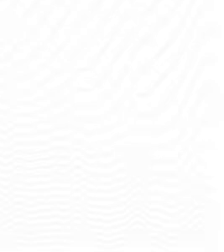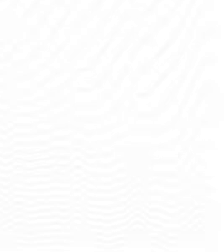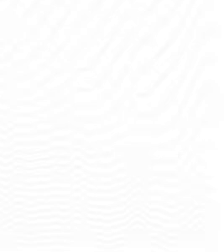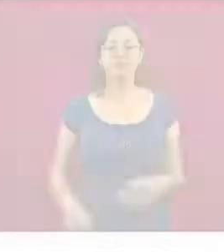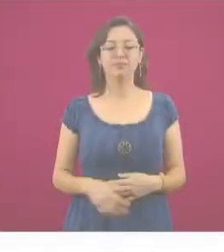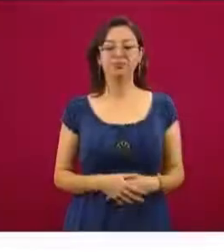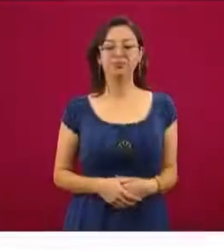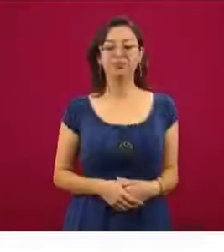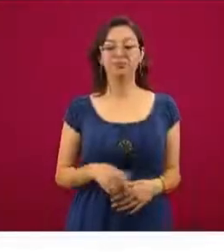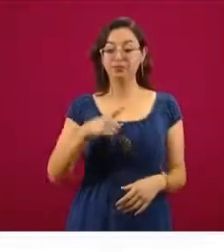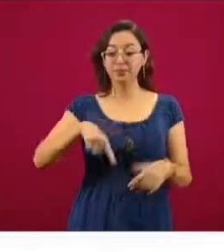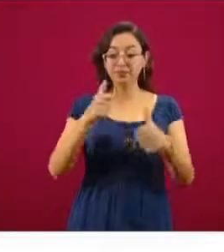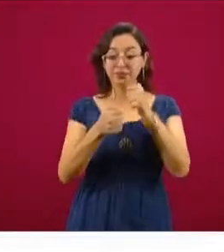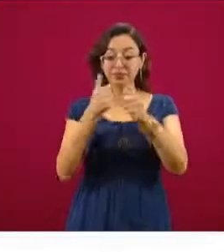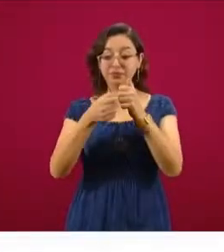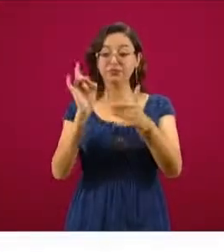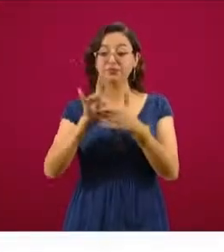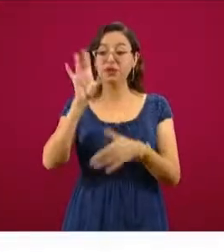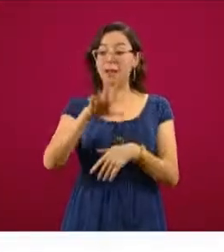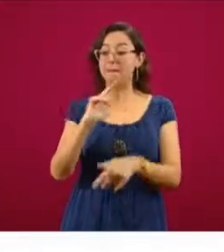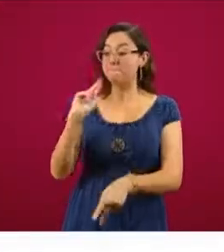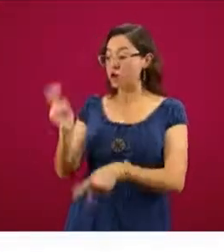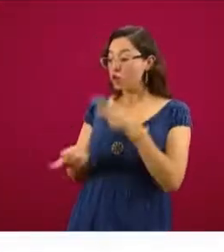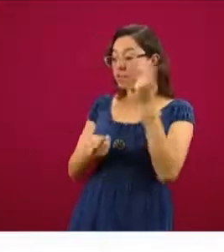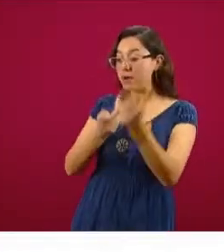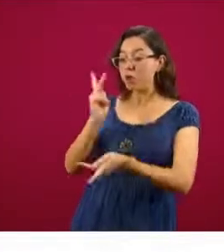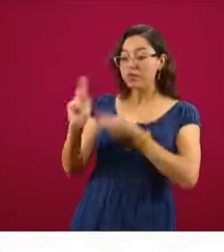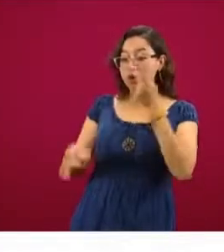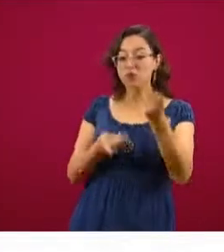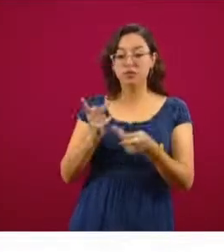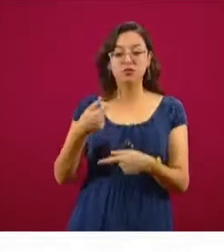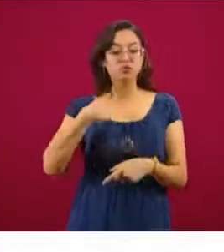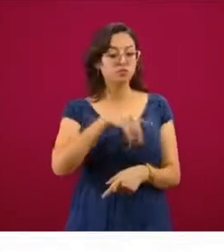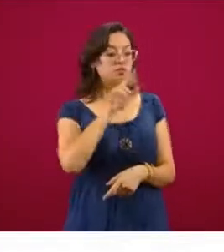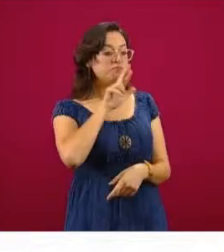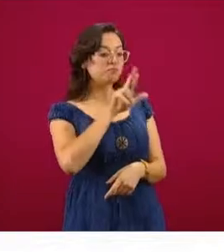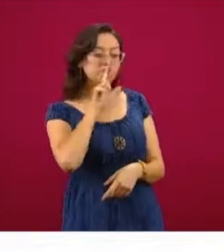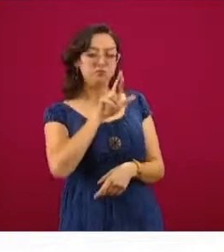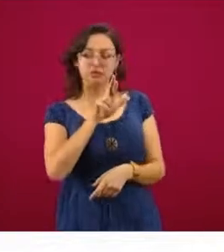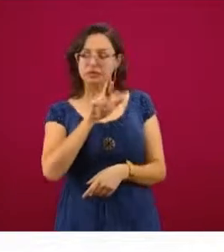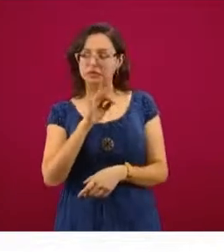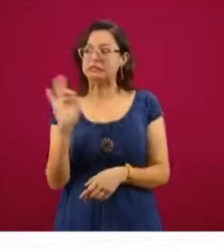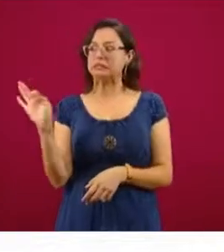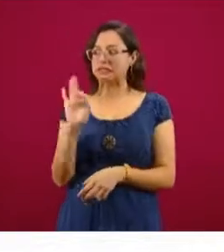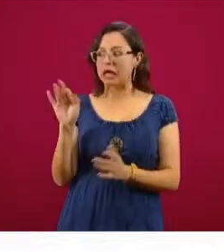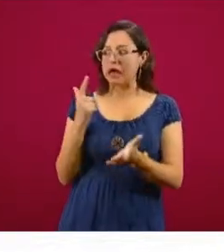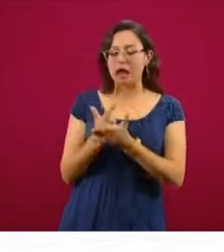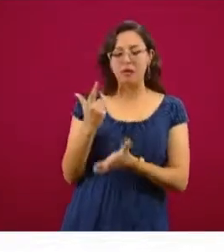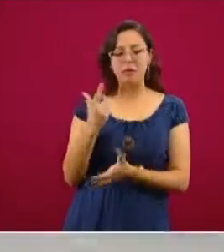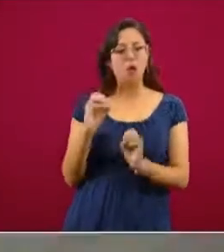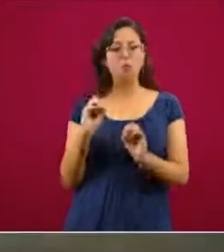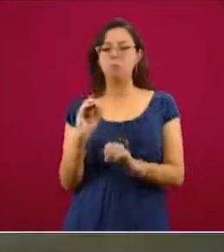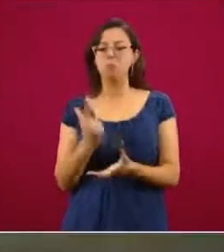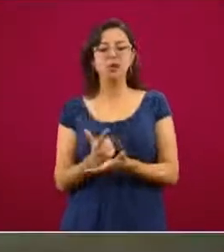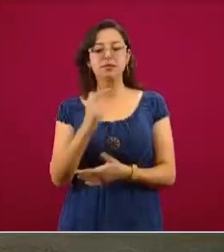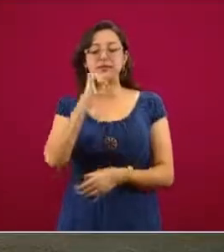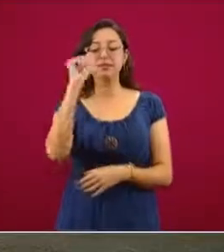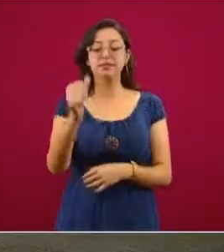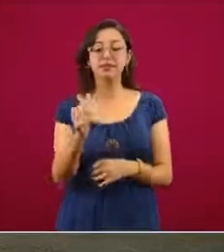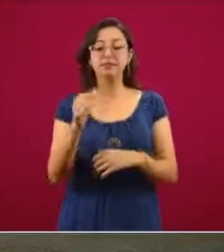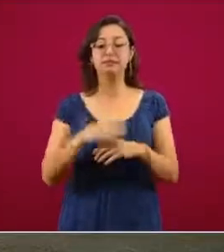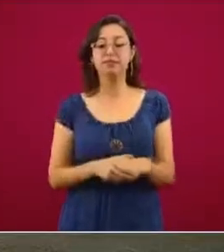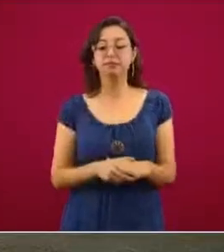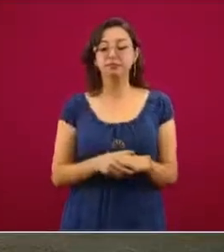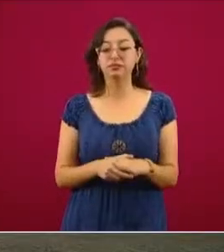cuestionario automático, se va reconociendo si puedes tener una situación grave o no grave. Hasta el momento han usado este